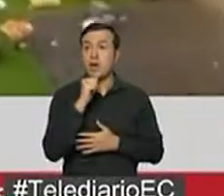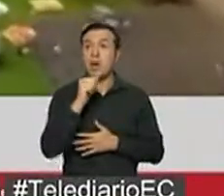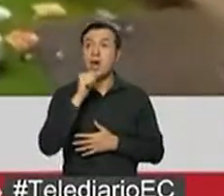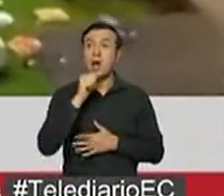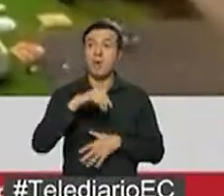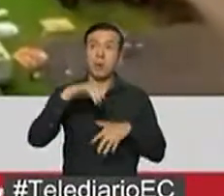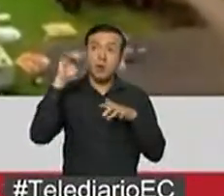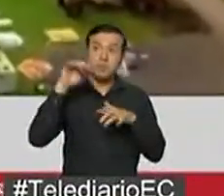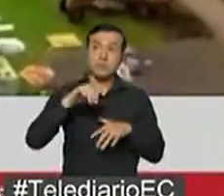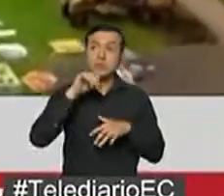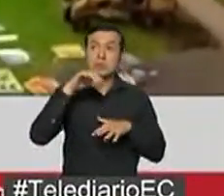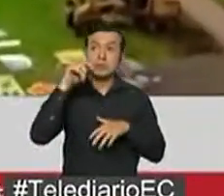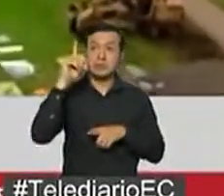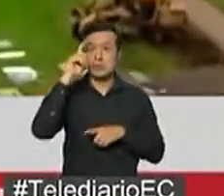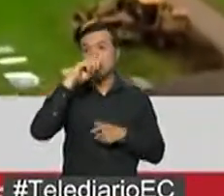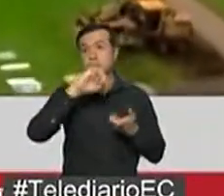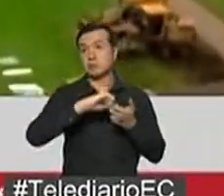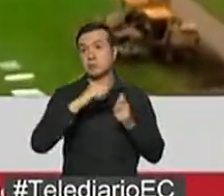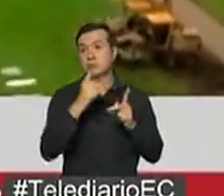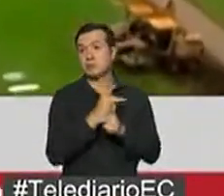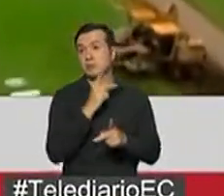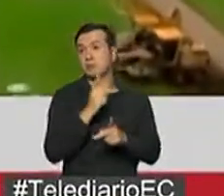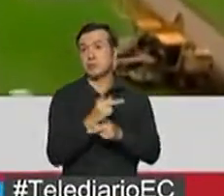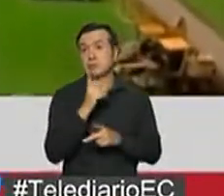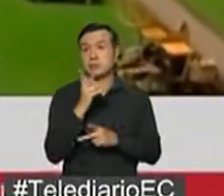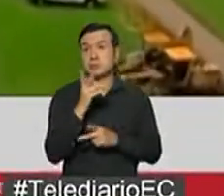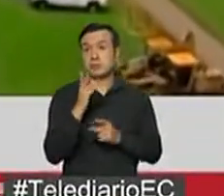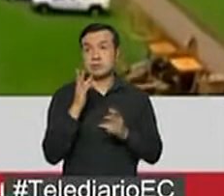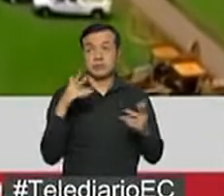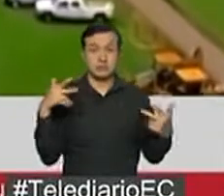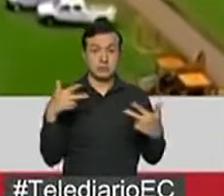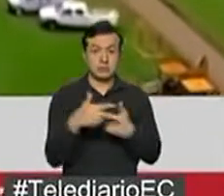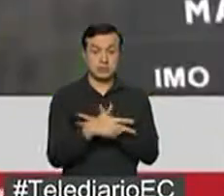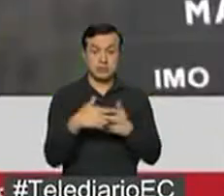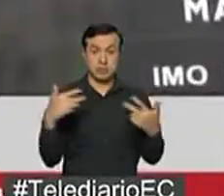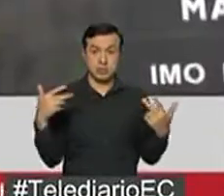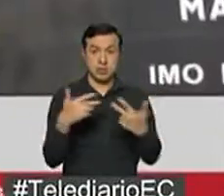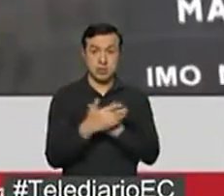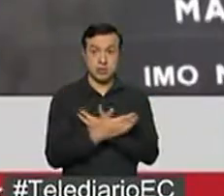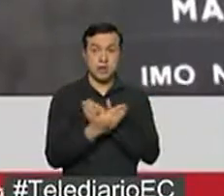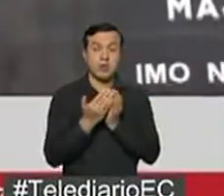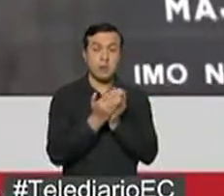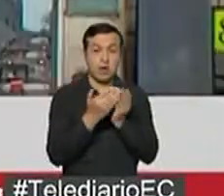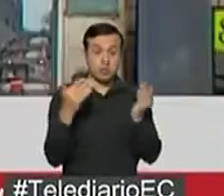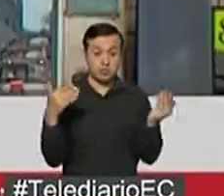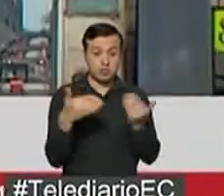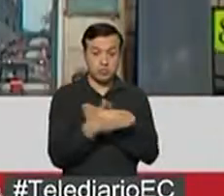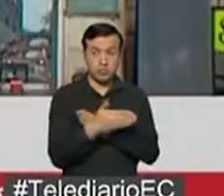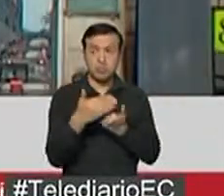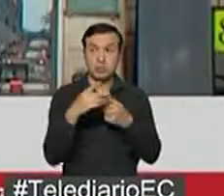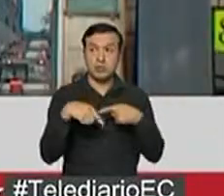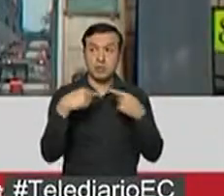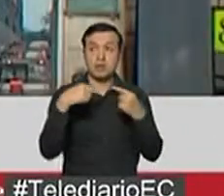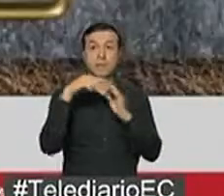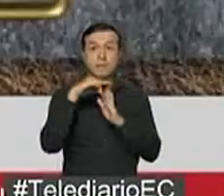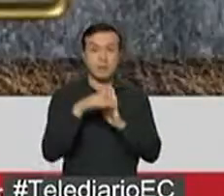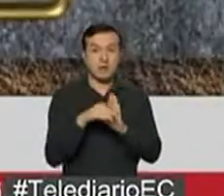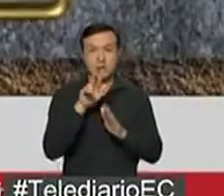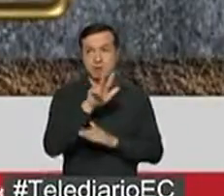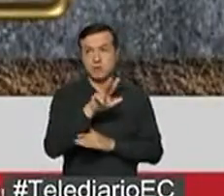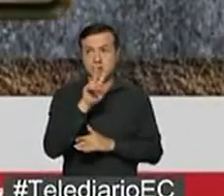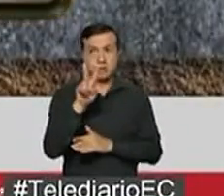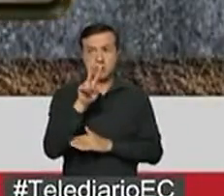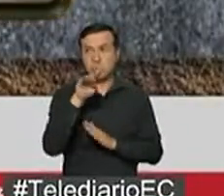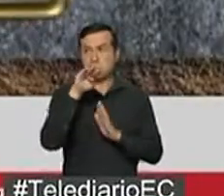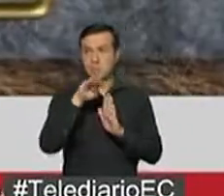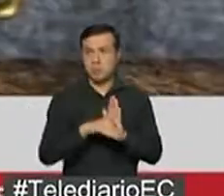y las altas temperaturas también obligan a reducir el tránsito el número de reservas diarias para cruzar pasará de 32